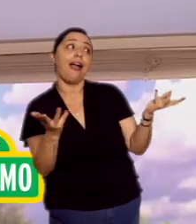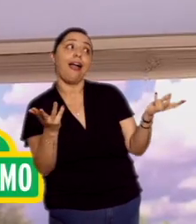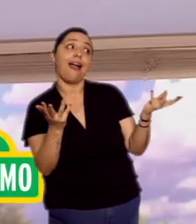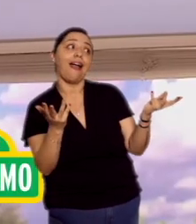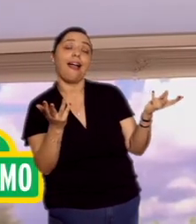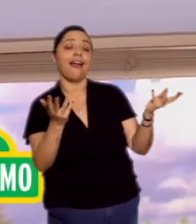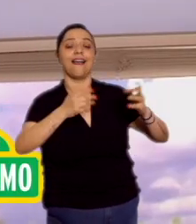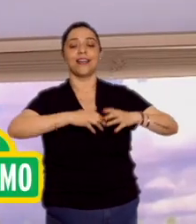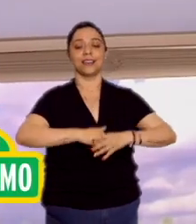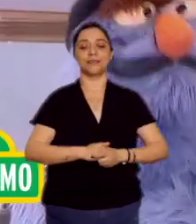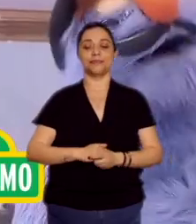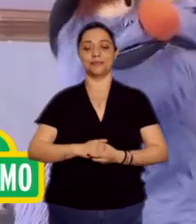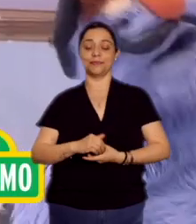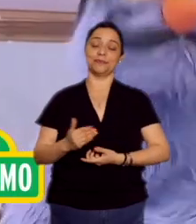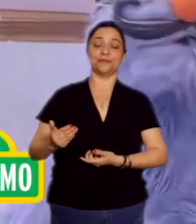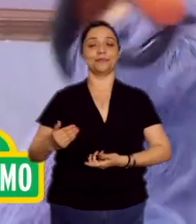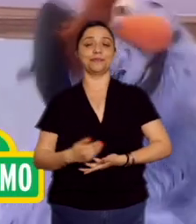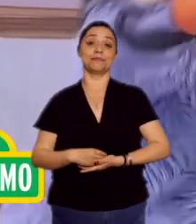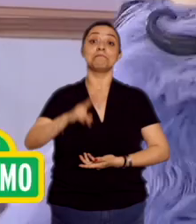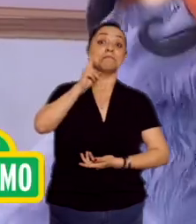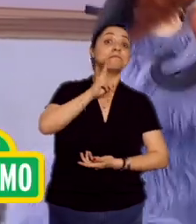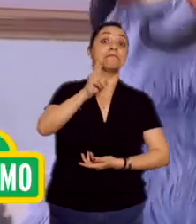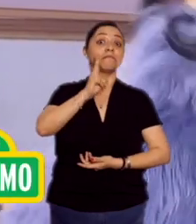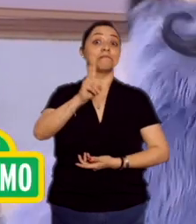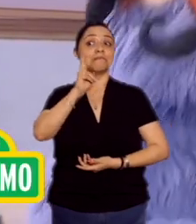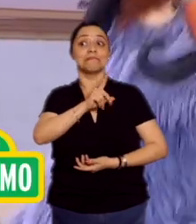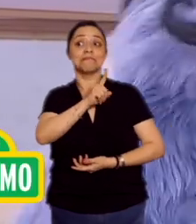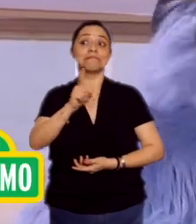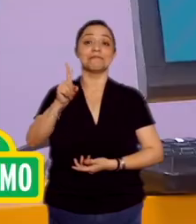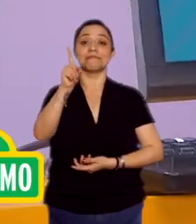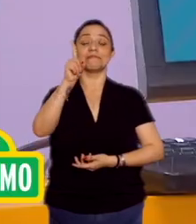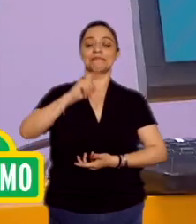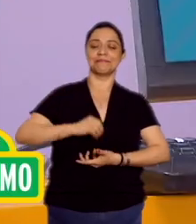¡Miren, miren! ¡Ay, vamos a verlo!